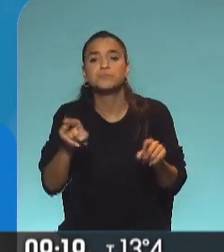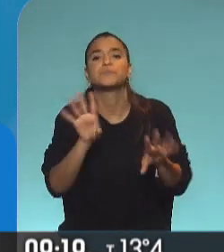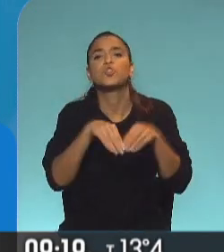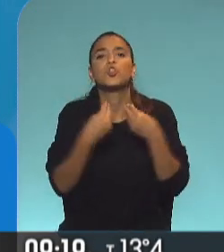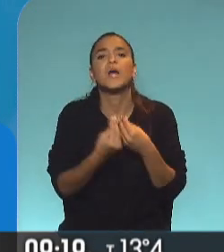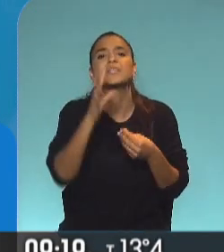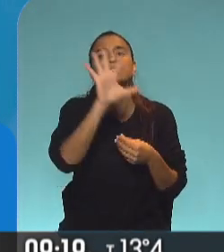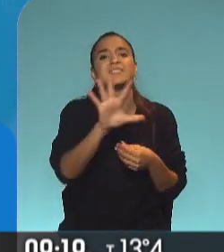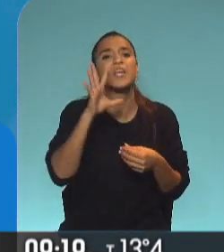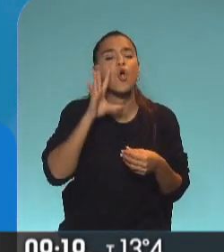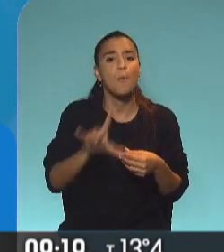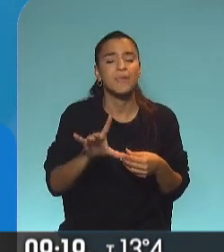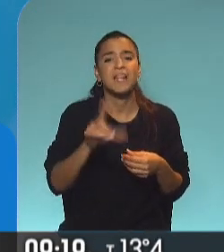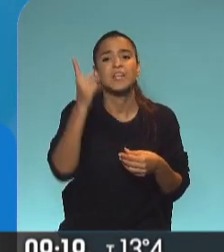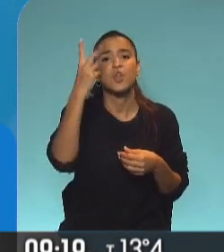total de